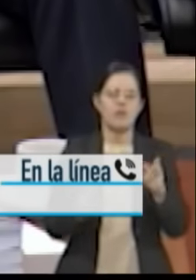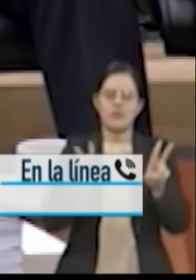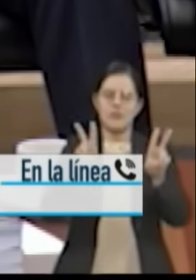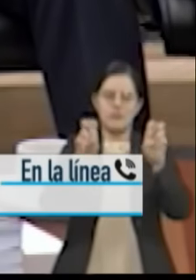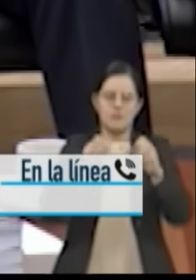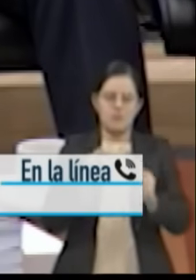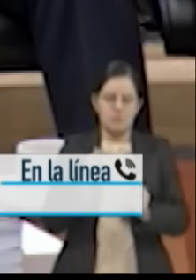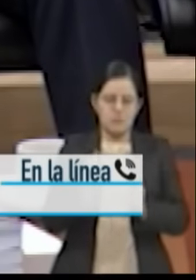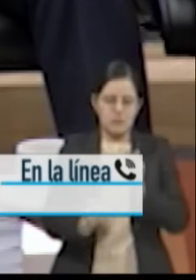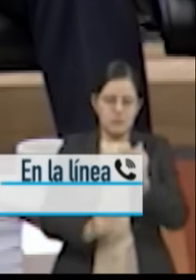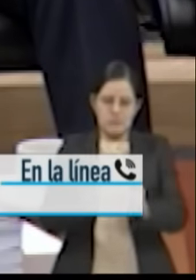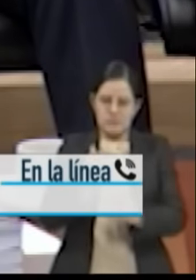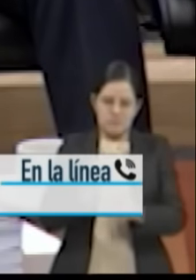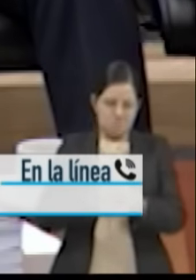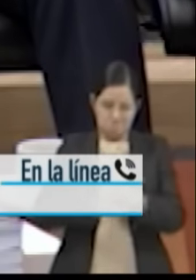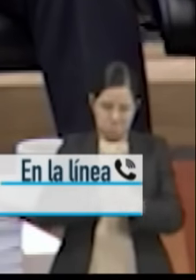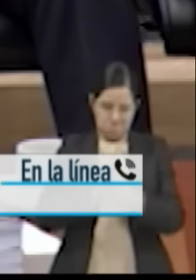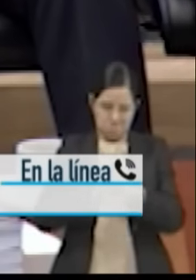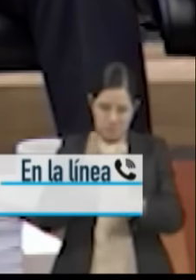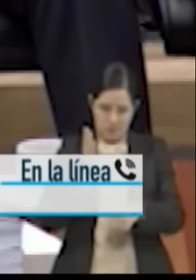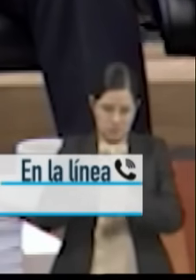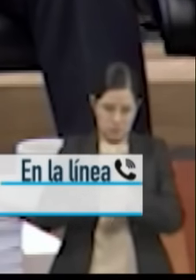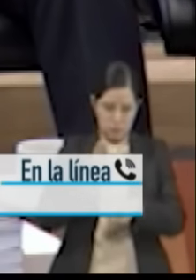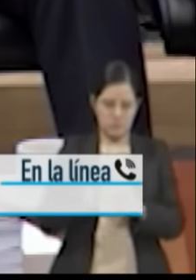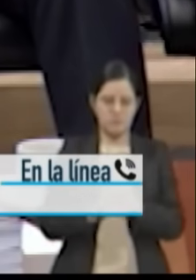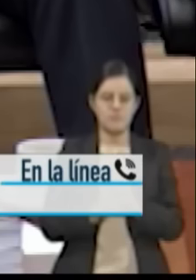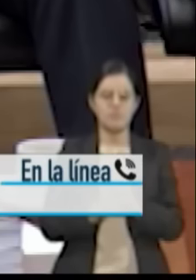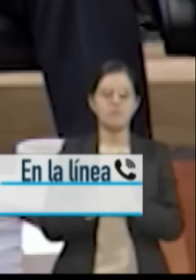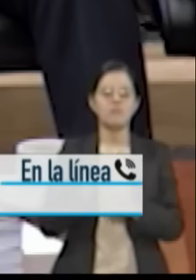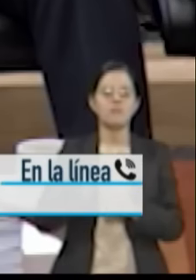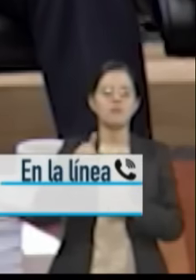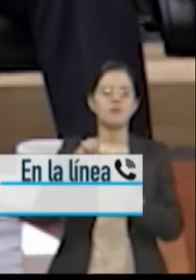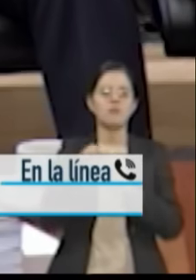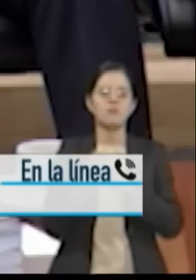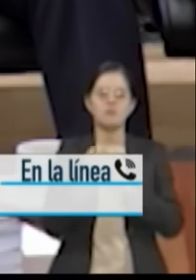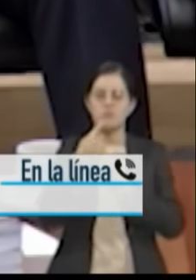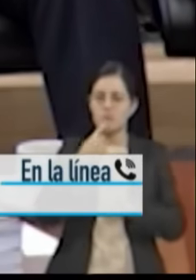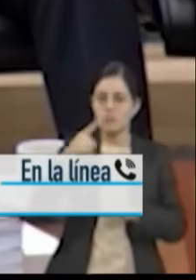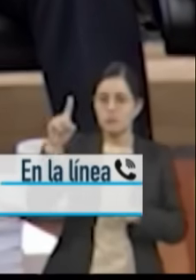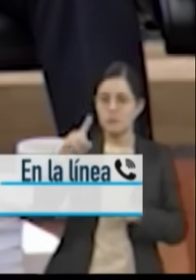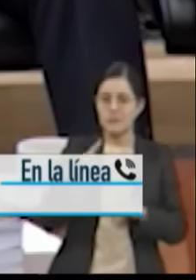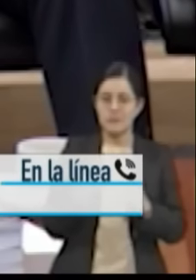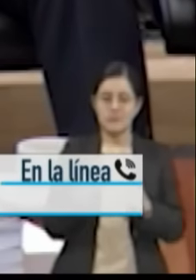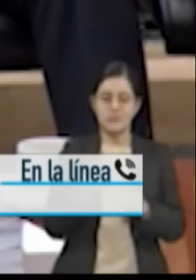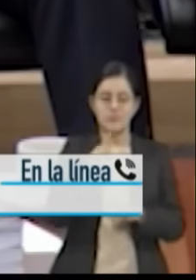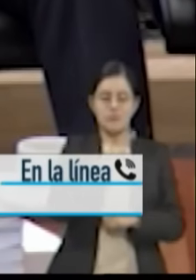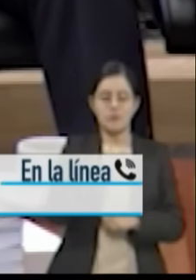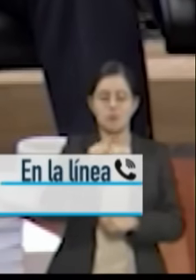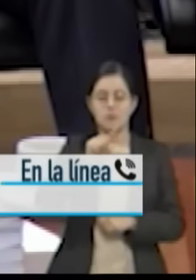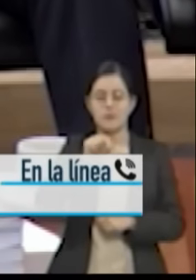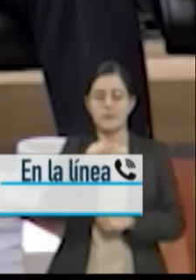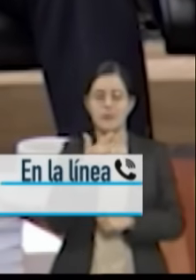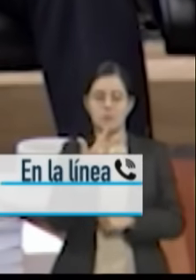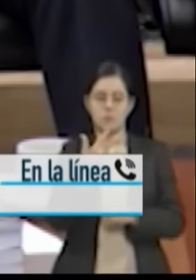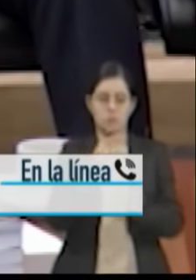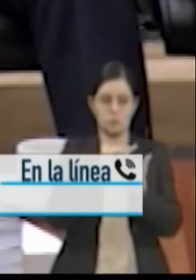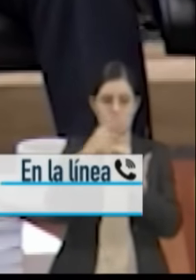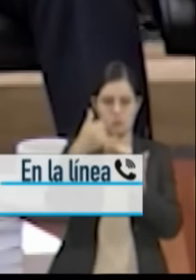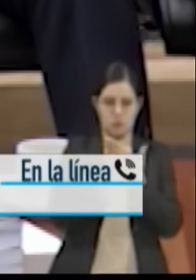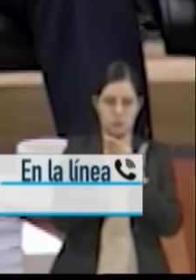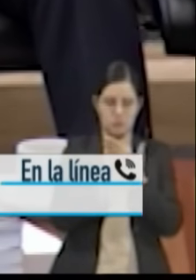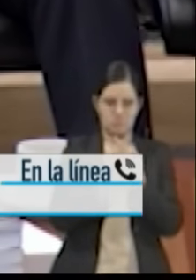salir y decir, hay acusaciones que no corresponden a la realidad, yo estoy dispuesto a aclarar todo lo que... porque son cuestiones